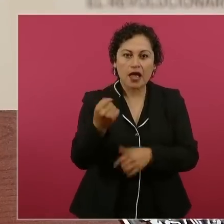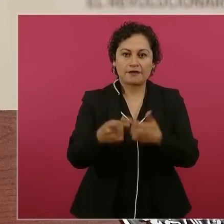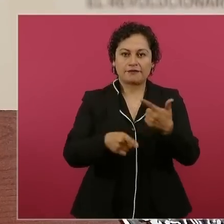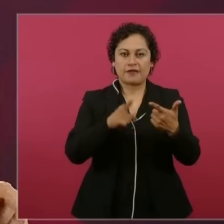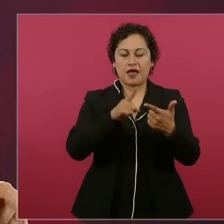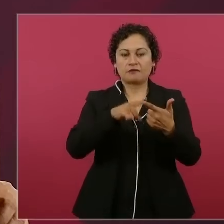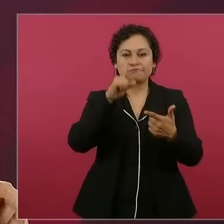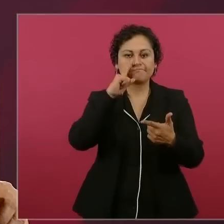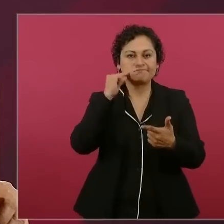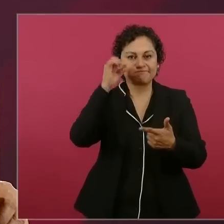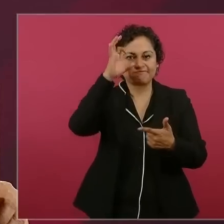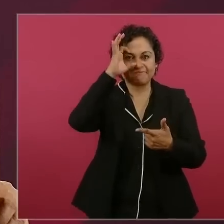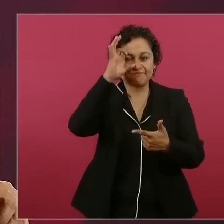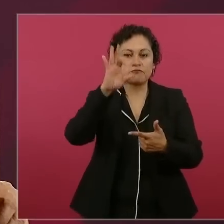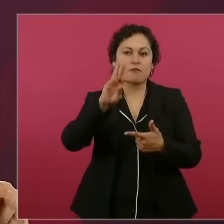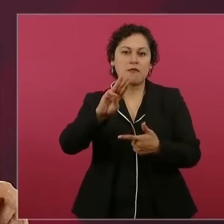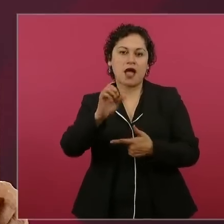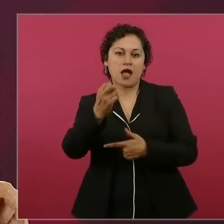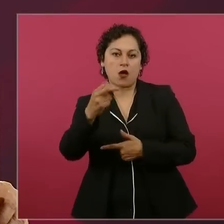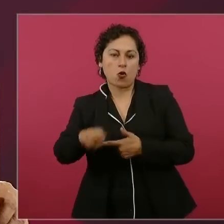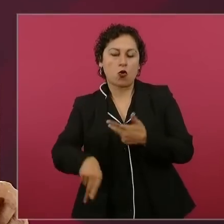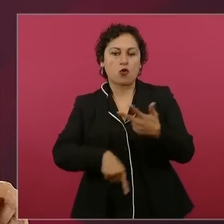los Francisco y Madero,